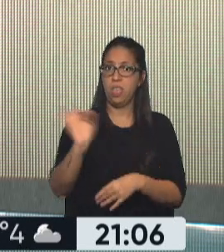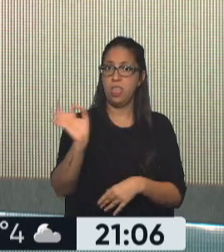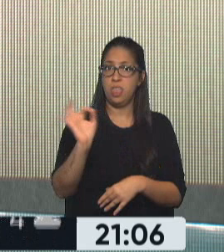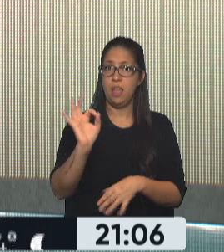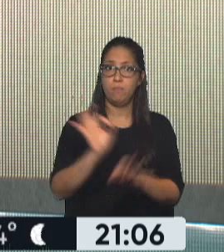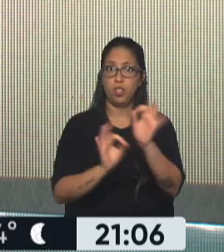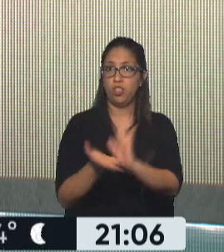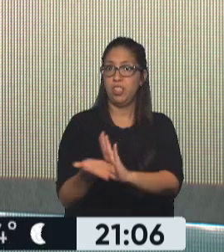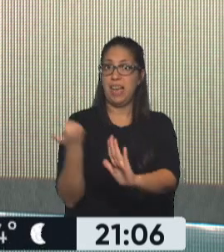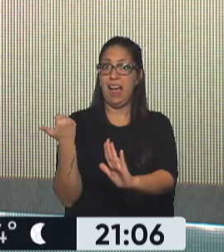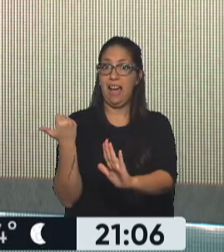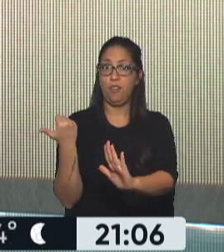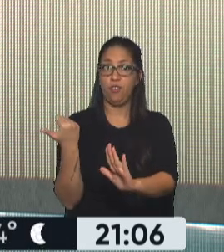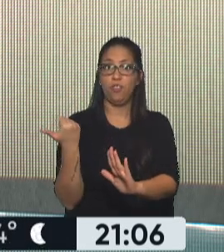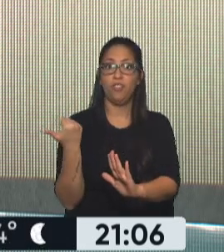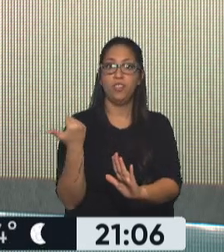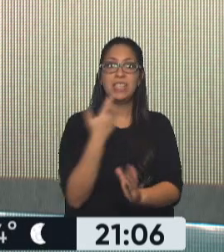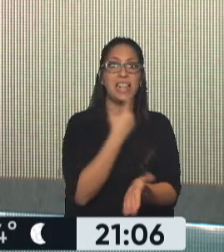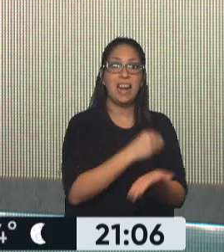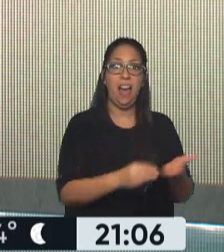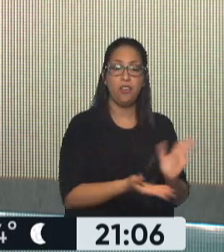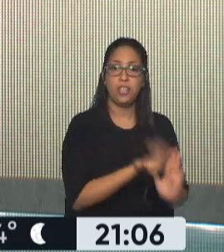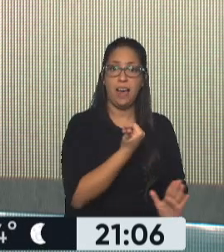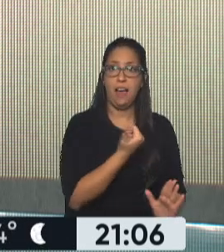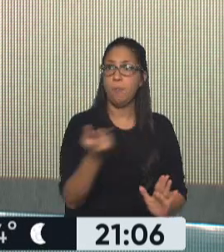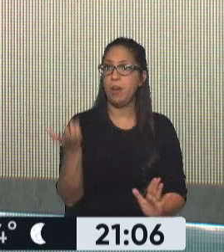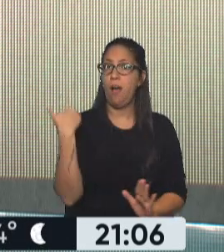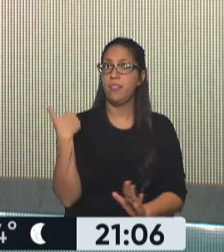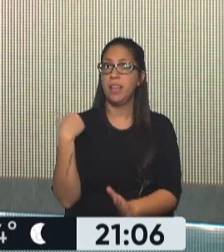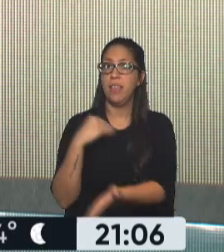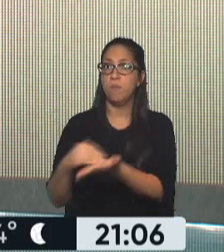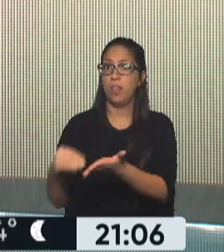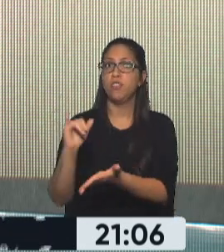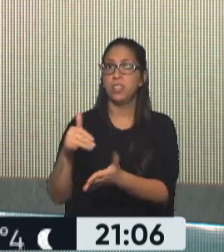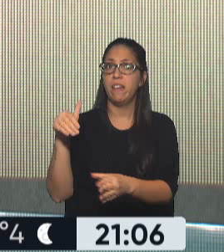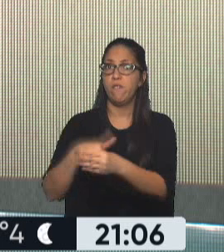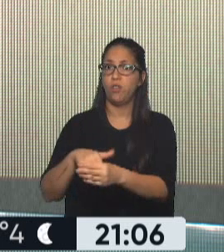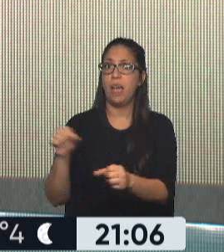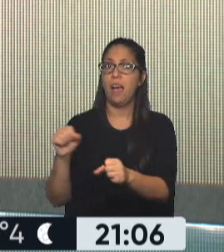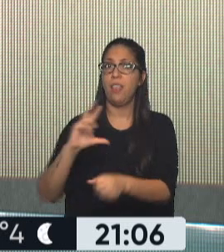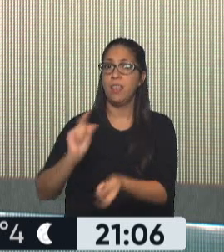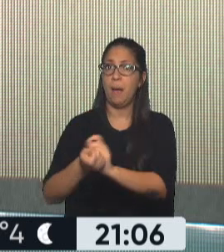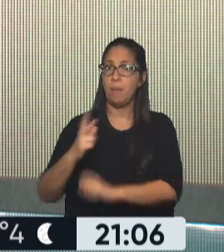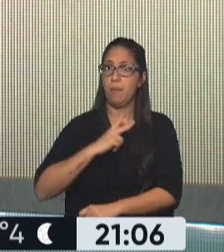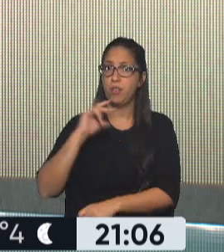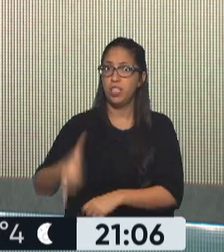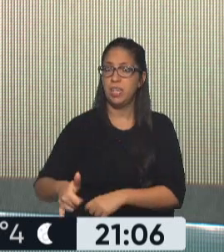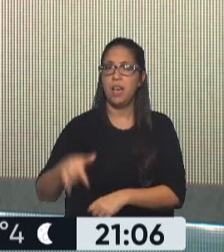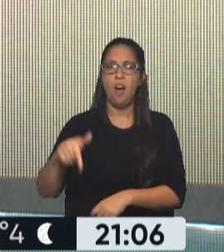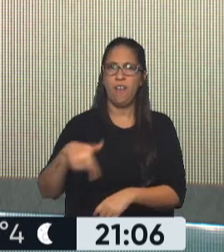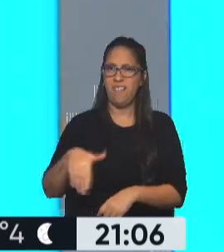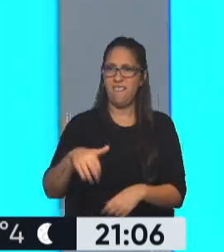del proyecto en la Cámara Alta, pero sí habían sido votados en la Cámara de Diputados? ¿Qué te pensás que va a suceder con esta